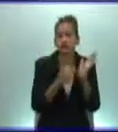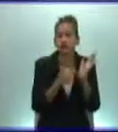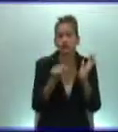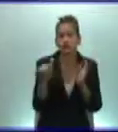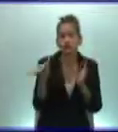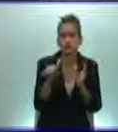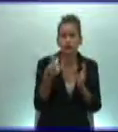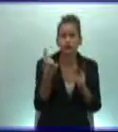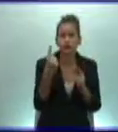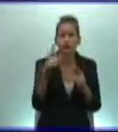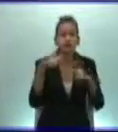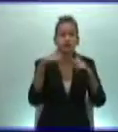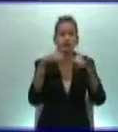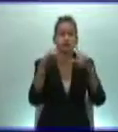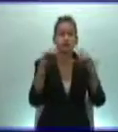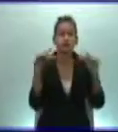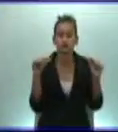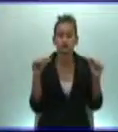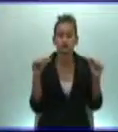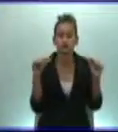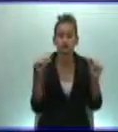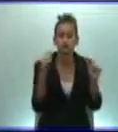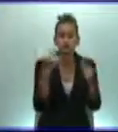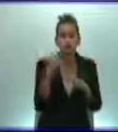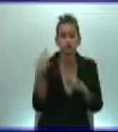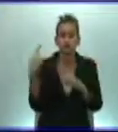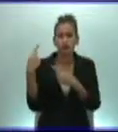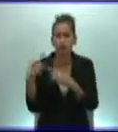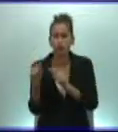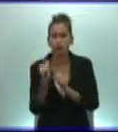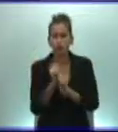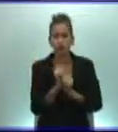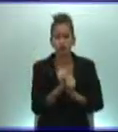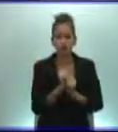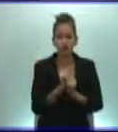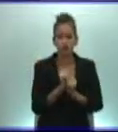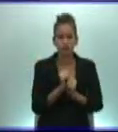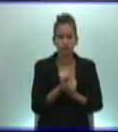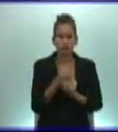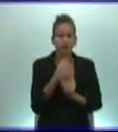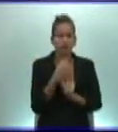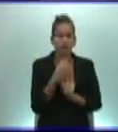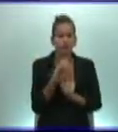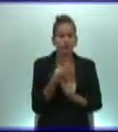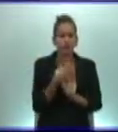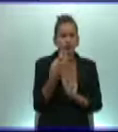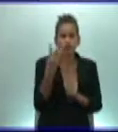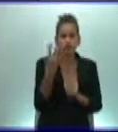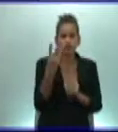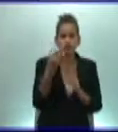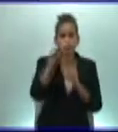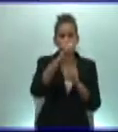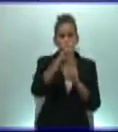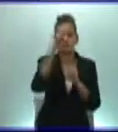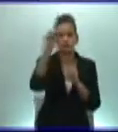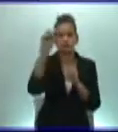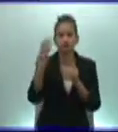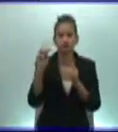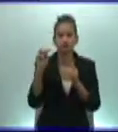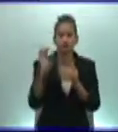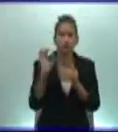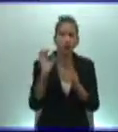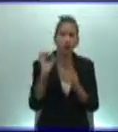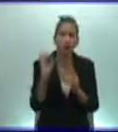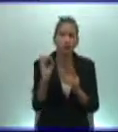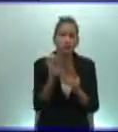de un triángulo, por supuesto, respecto al otro. Por ejemplo, cuando tienen los tres lados, o tienen un lado y